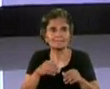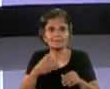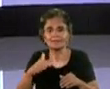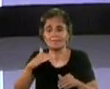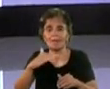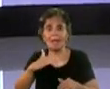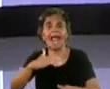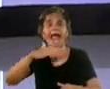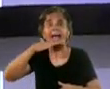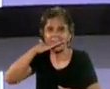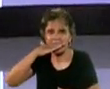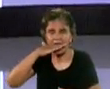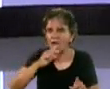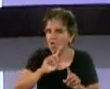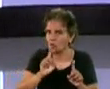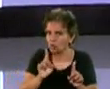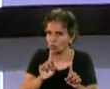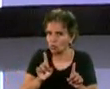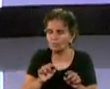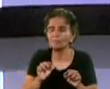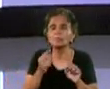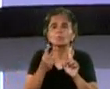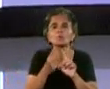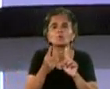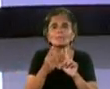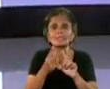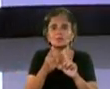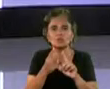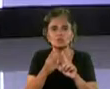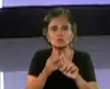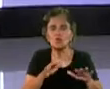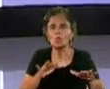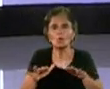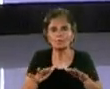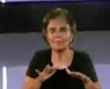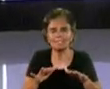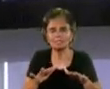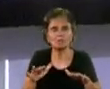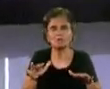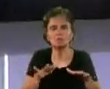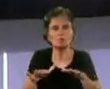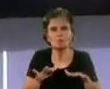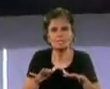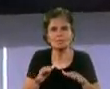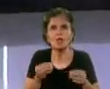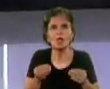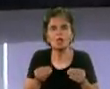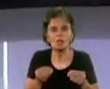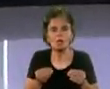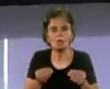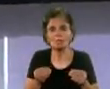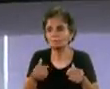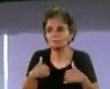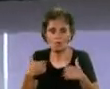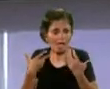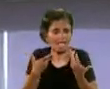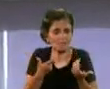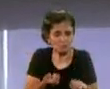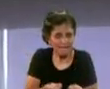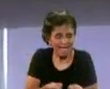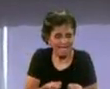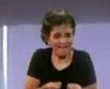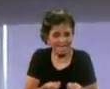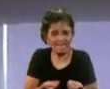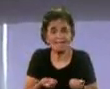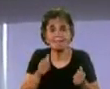eso. Número dos, los movimientos son clónicos, tónicos. Es decir, no hay cosa que ustedes puedan hacer para